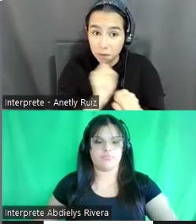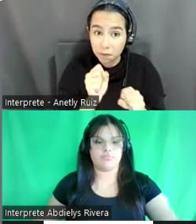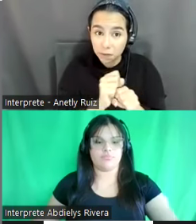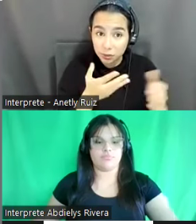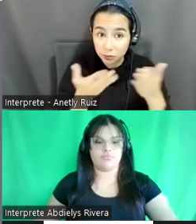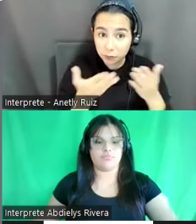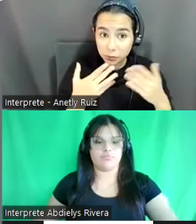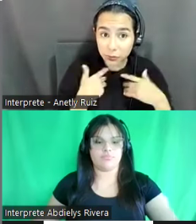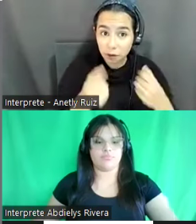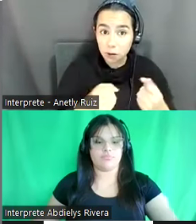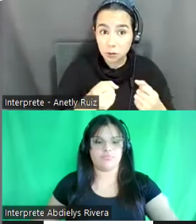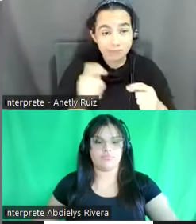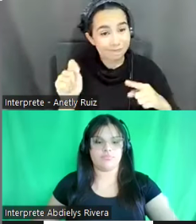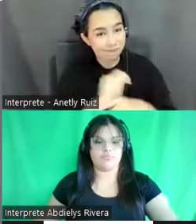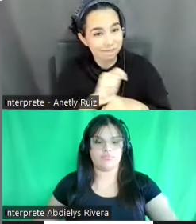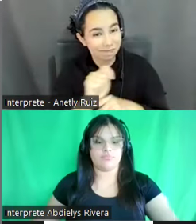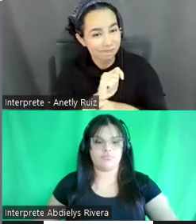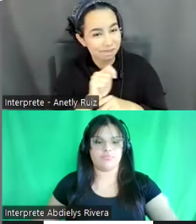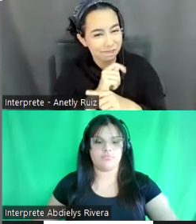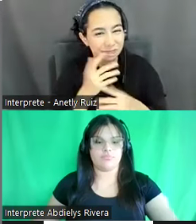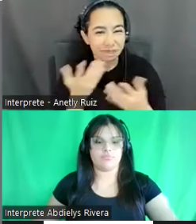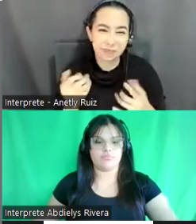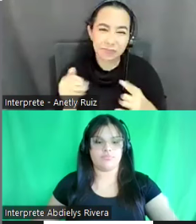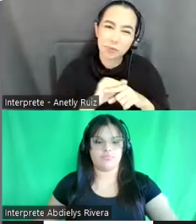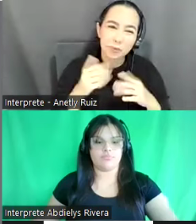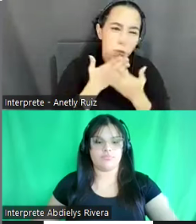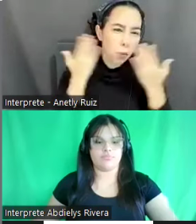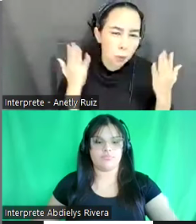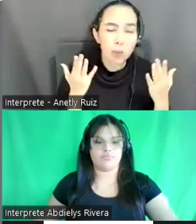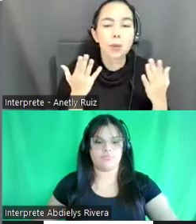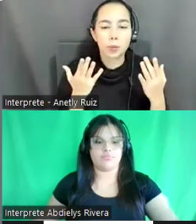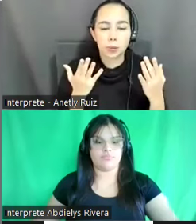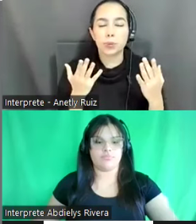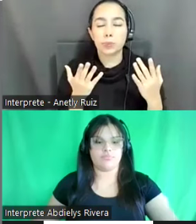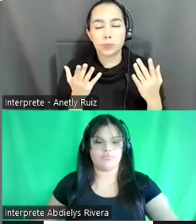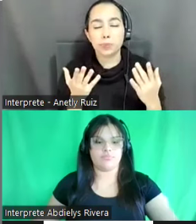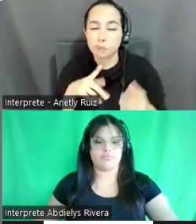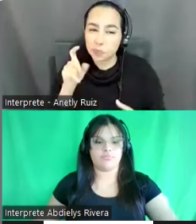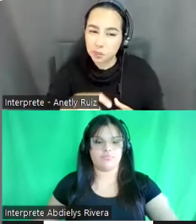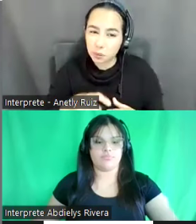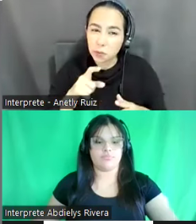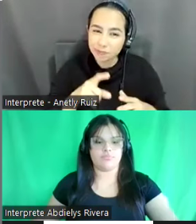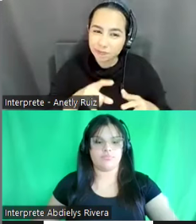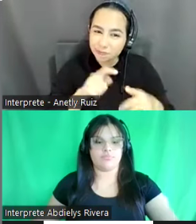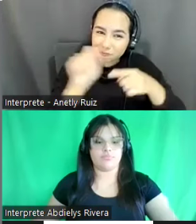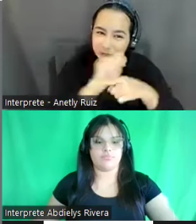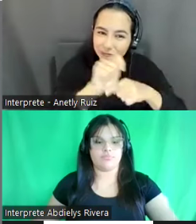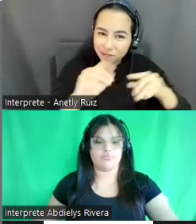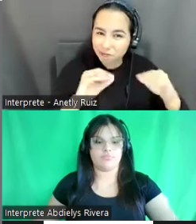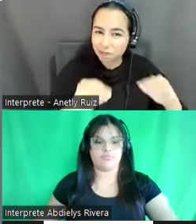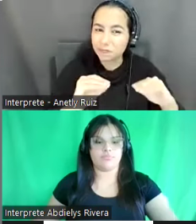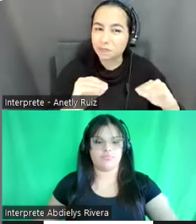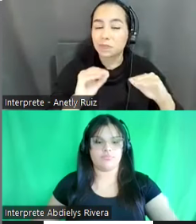la disponibilidad de equipos y tecnología de asistencia y sensibilización sobre las necesidades específicas. Muy cierto,